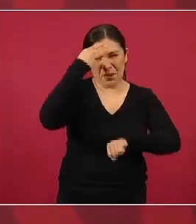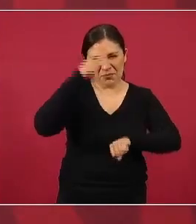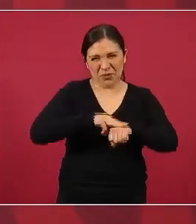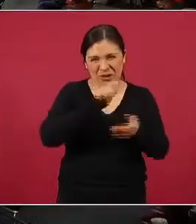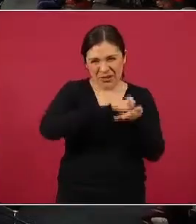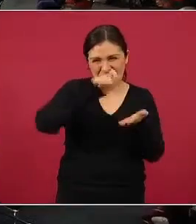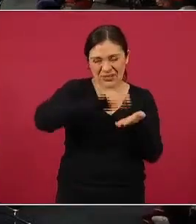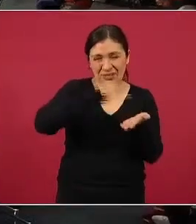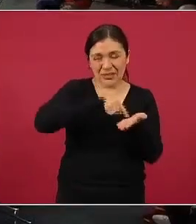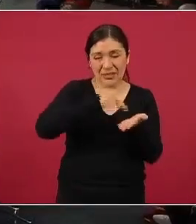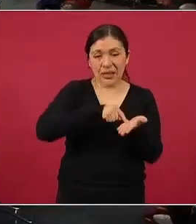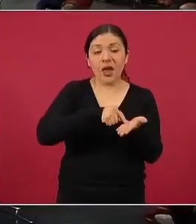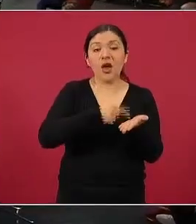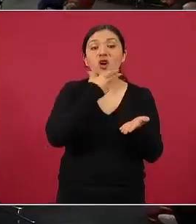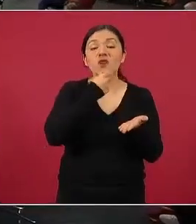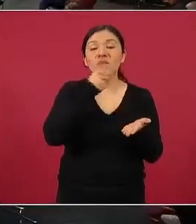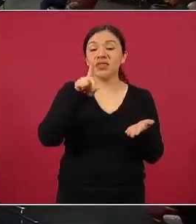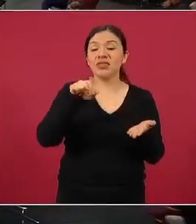en